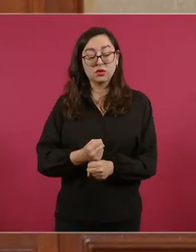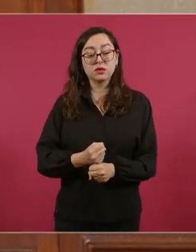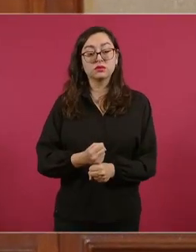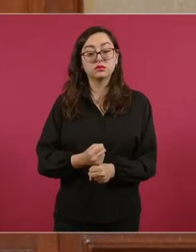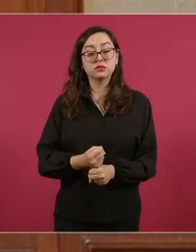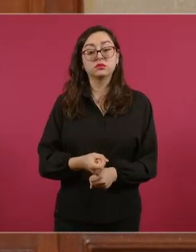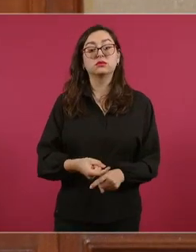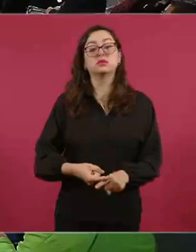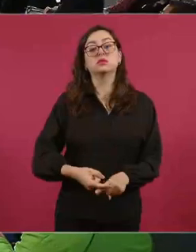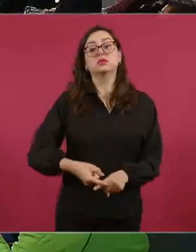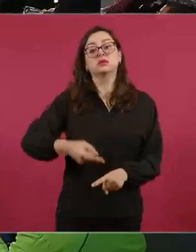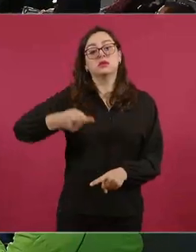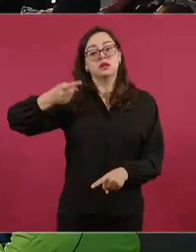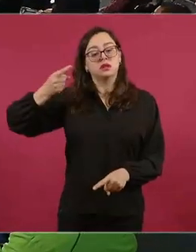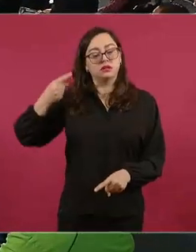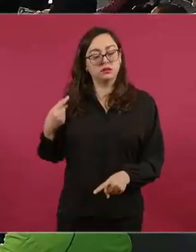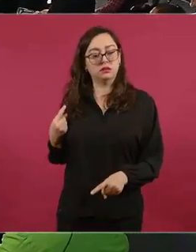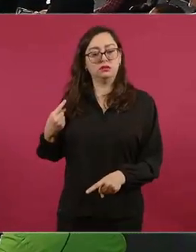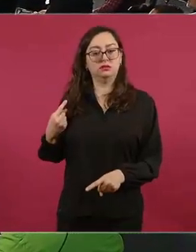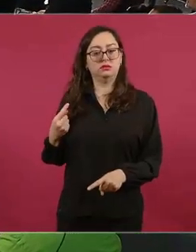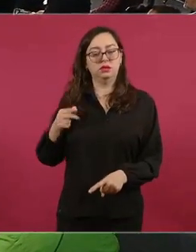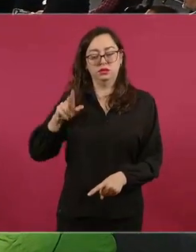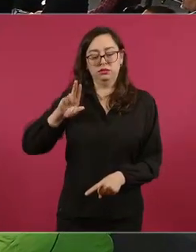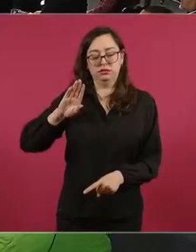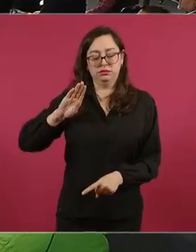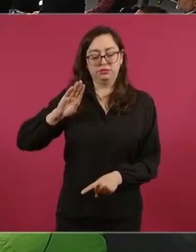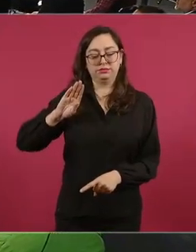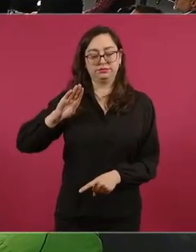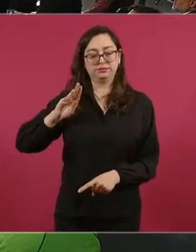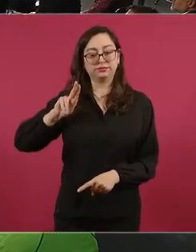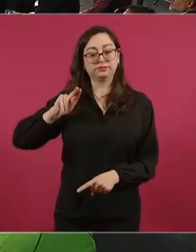tenía? Digo, para el 89.